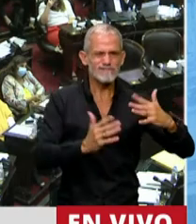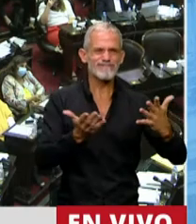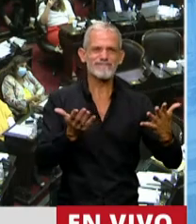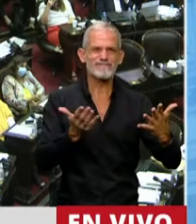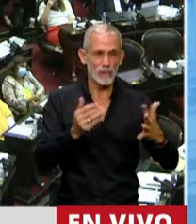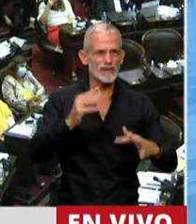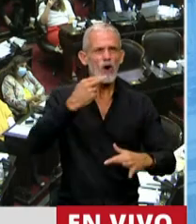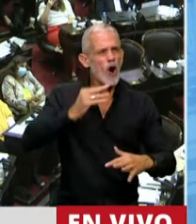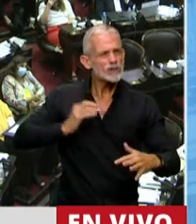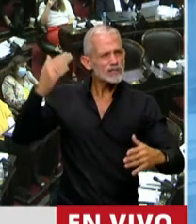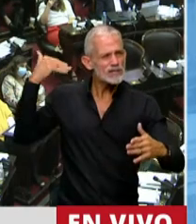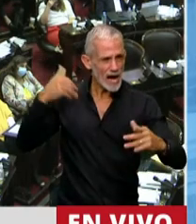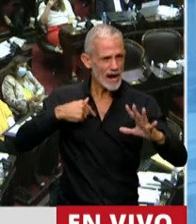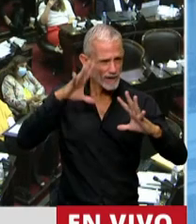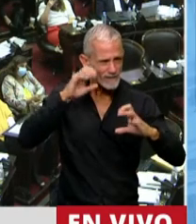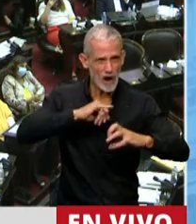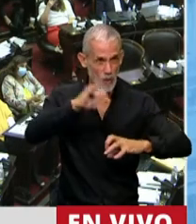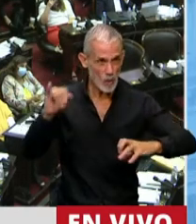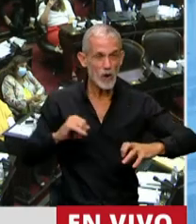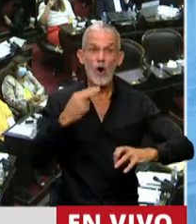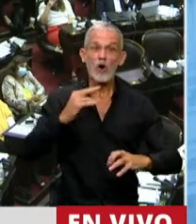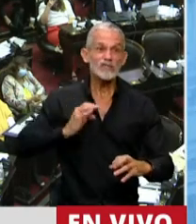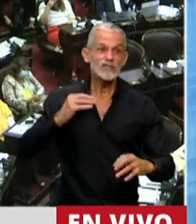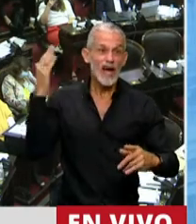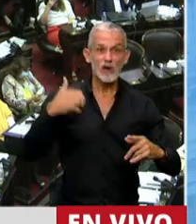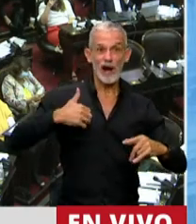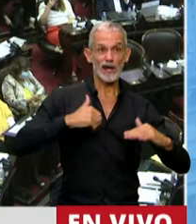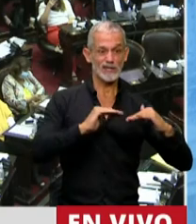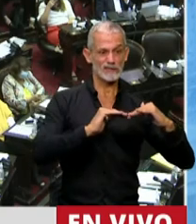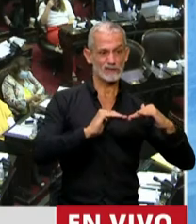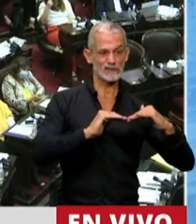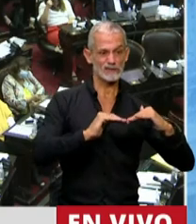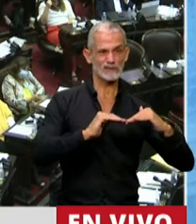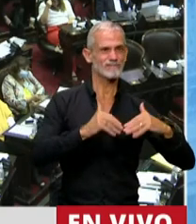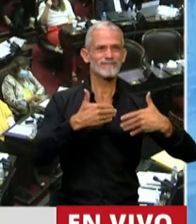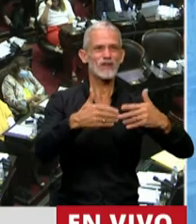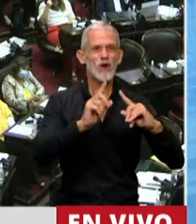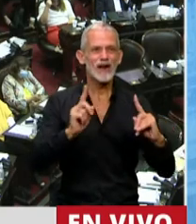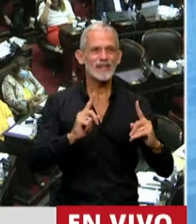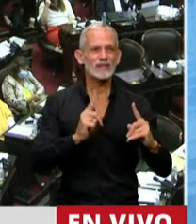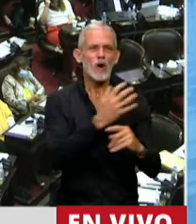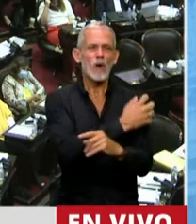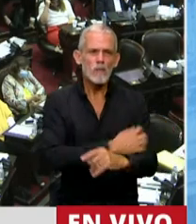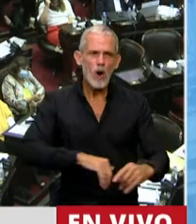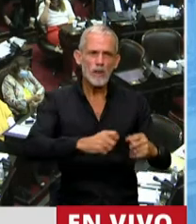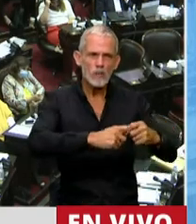que hace 11 años que Argentina no crece, que acumula pobres.